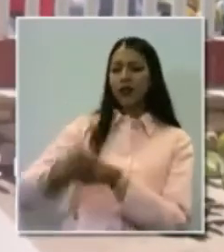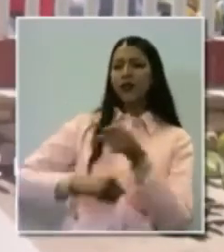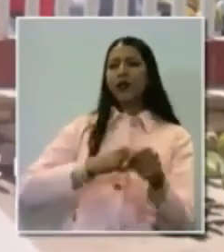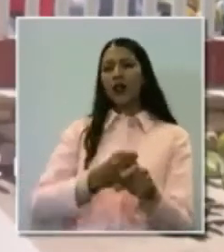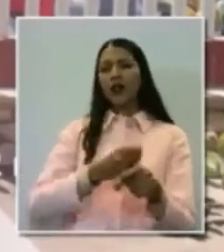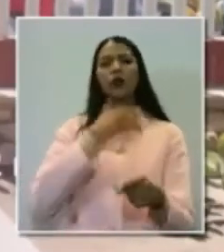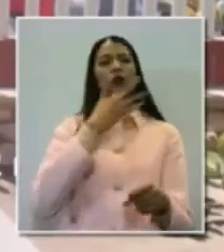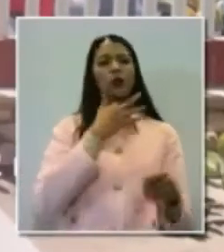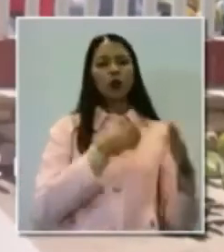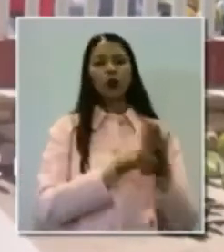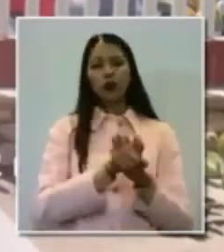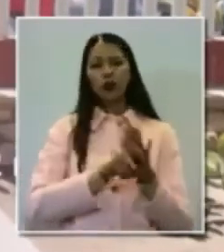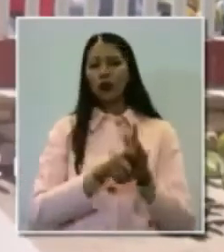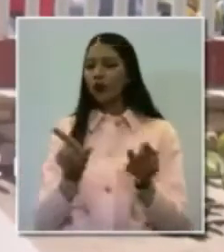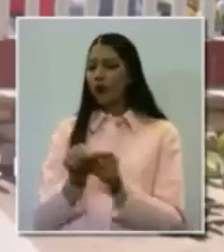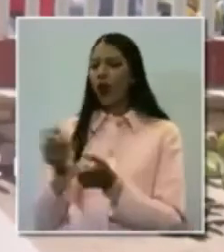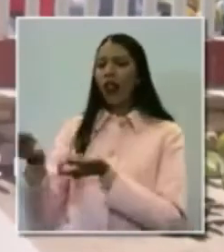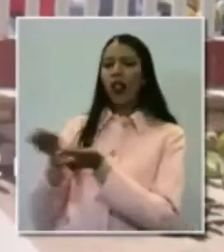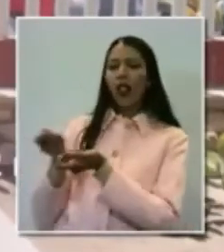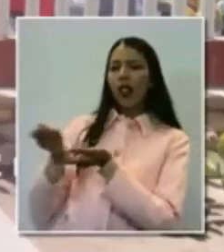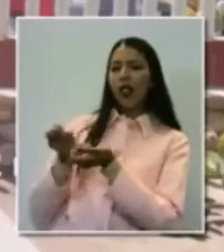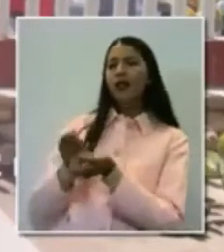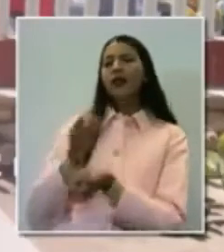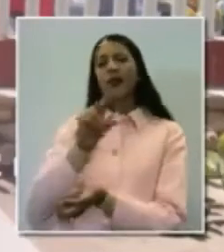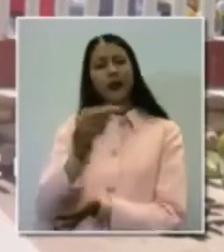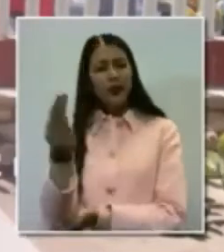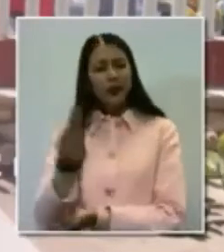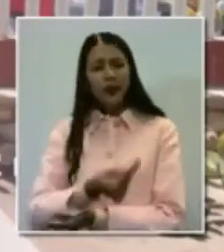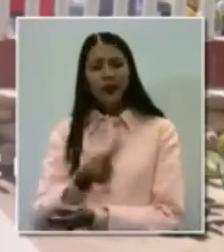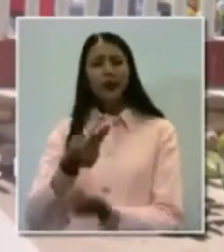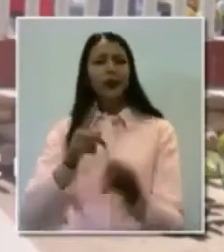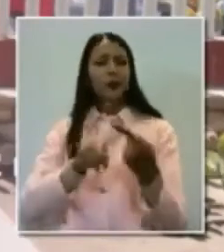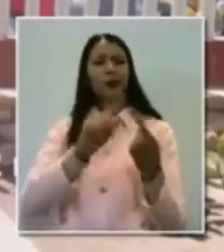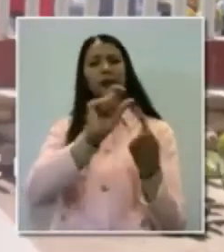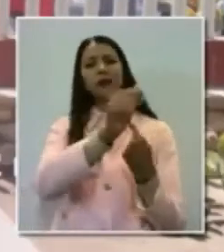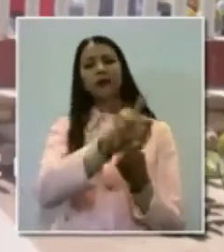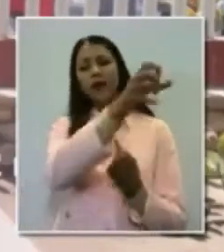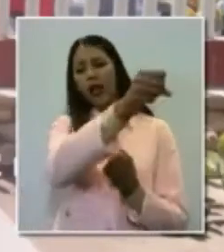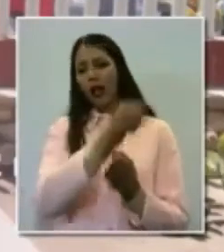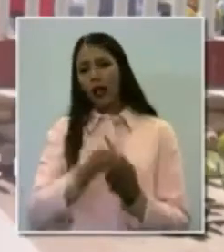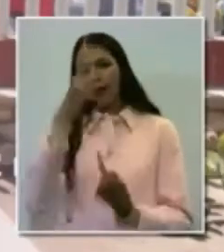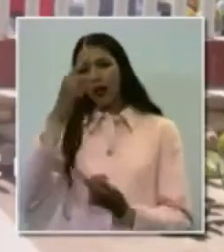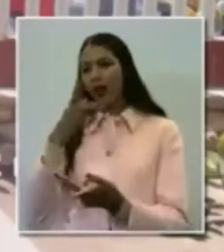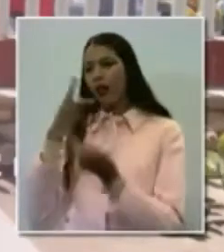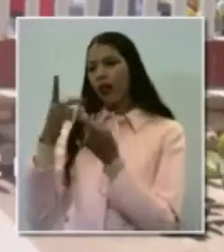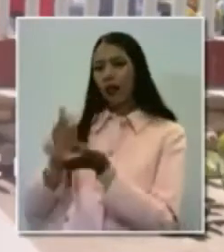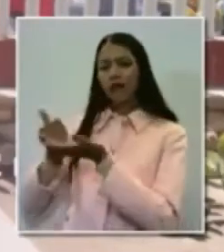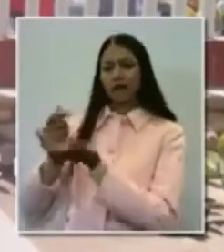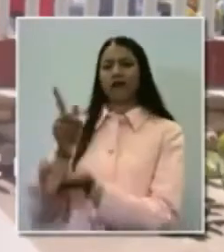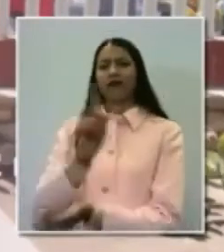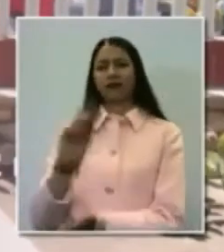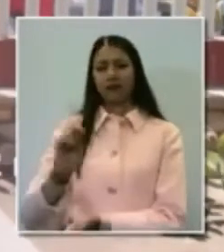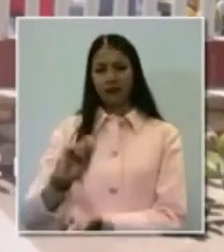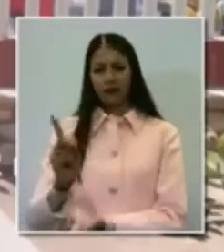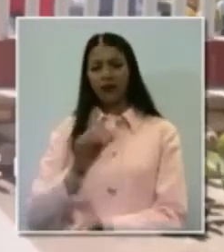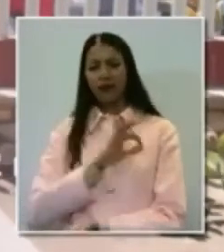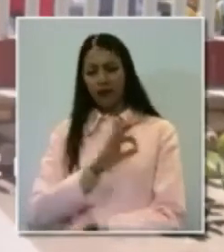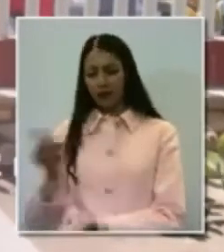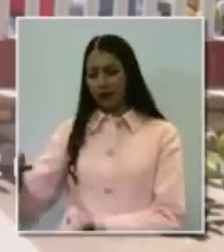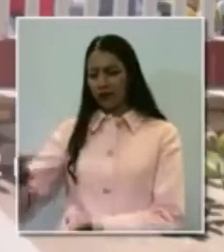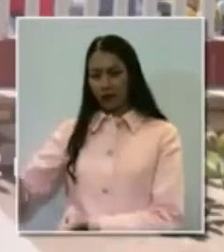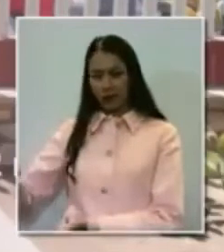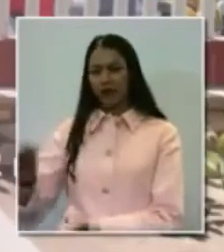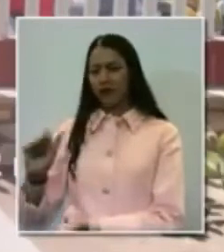corrupción. Entonces, invitarlos, no necesitan intermediarios, tenemos las puertas abiertas para hacer las cosas, pero hacerlas